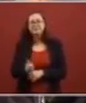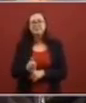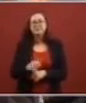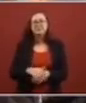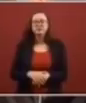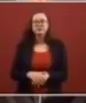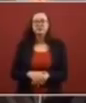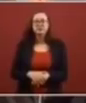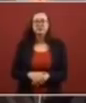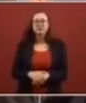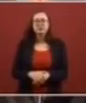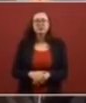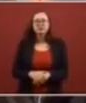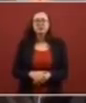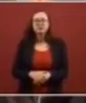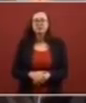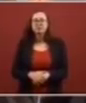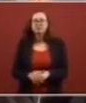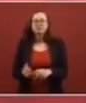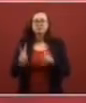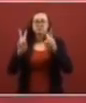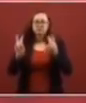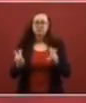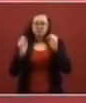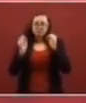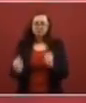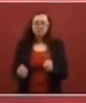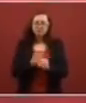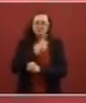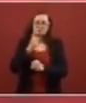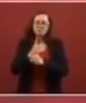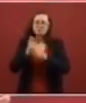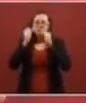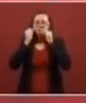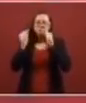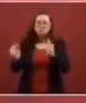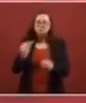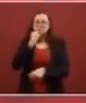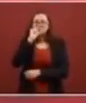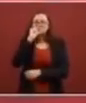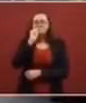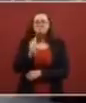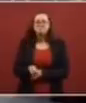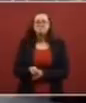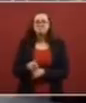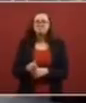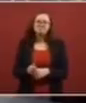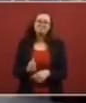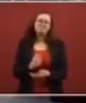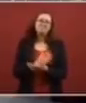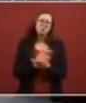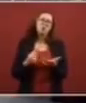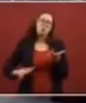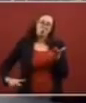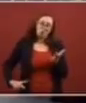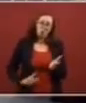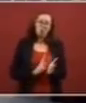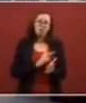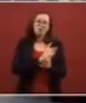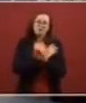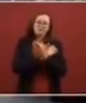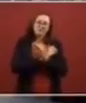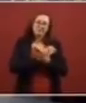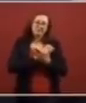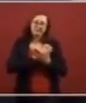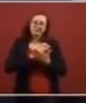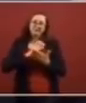la atención en materia de seguridad y aumentó la